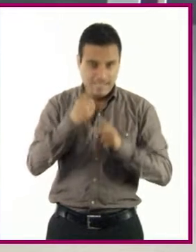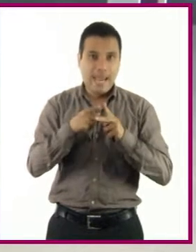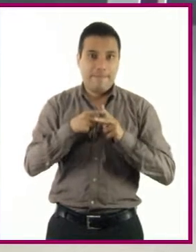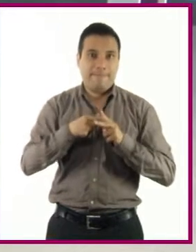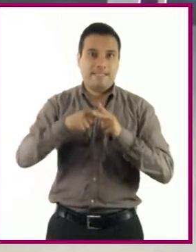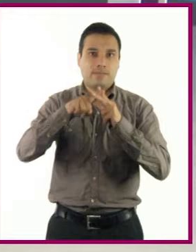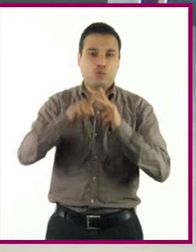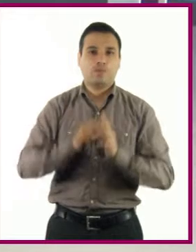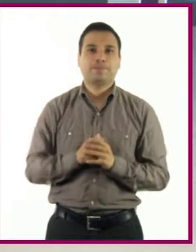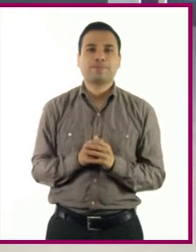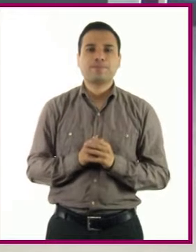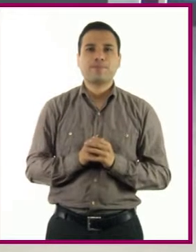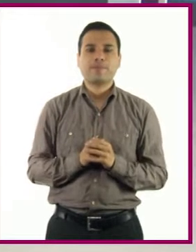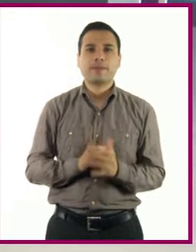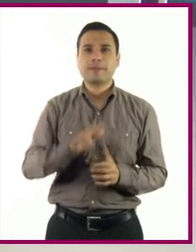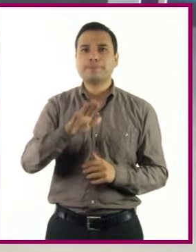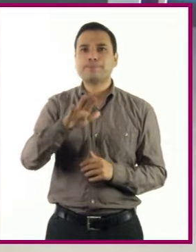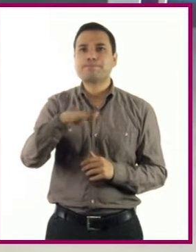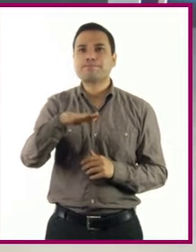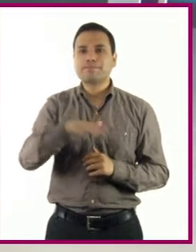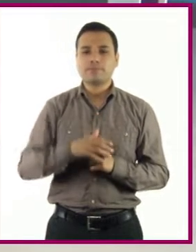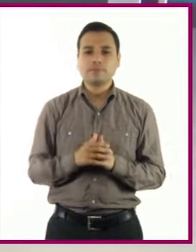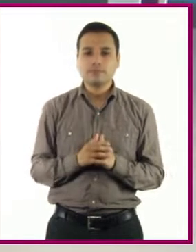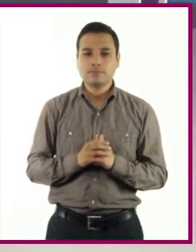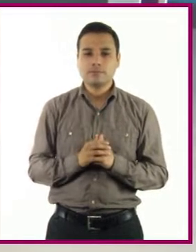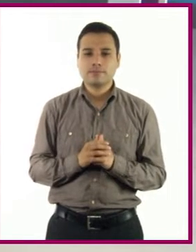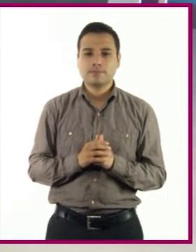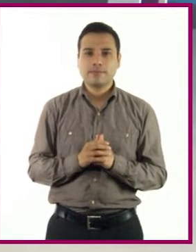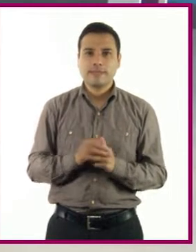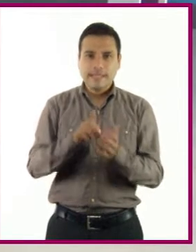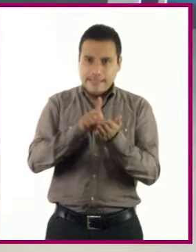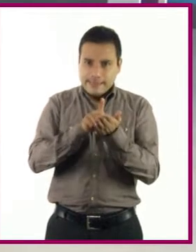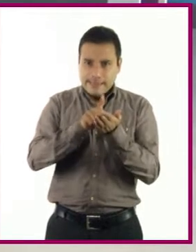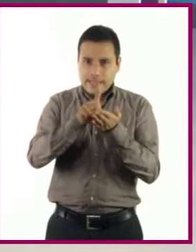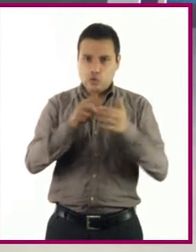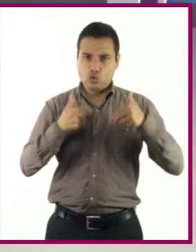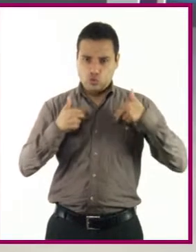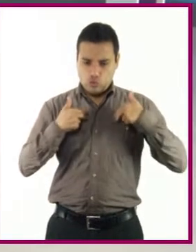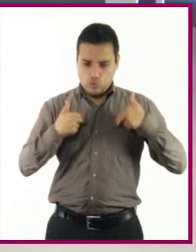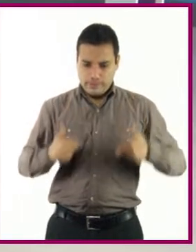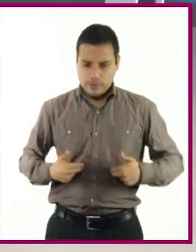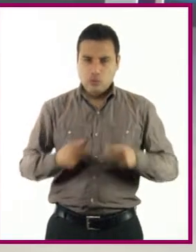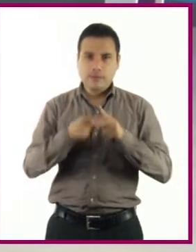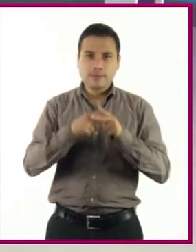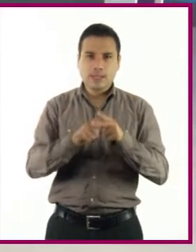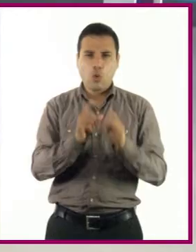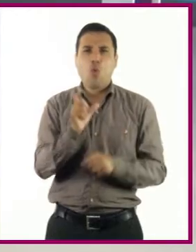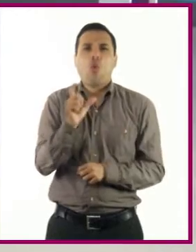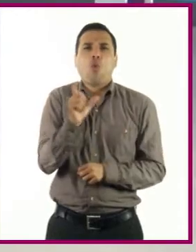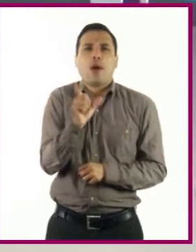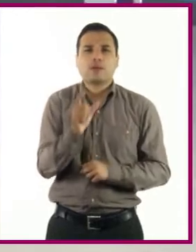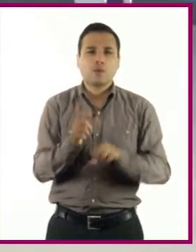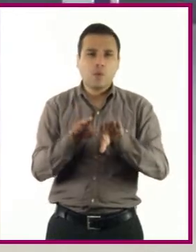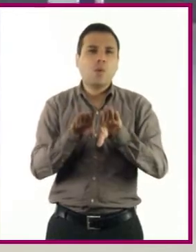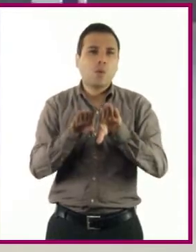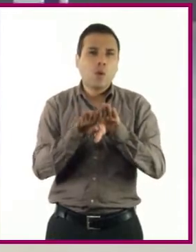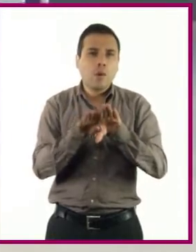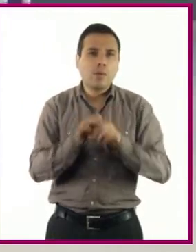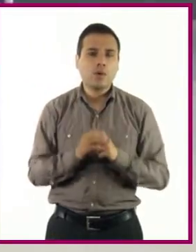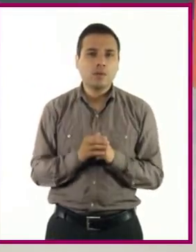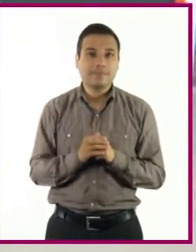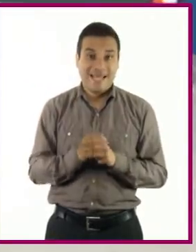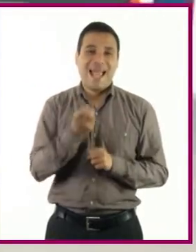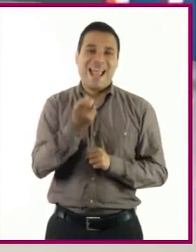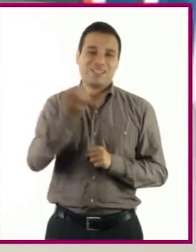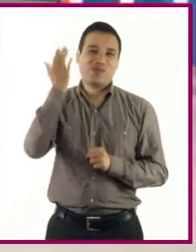Nadia, ¿podrías recordarnos cuándo y cómo surgieron los derechos humanos? Por supuesto, maestra. Eso lo